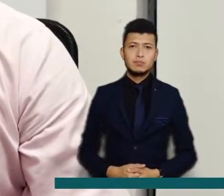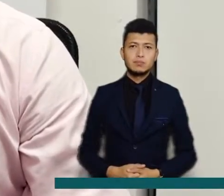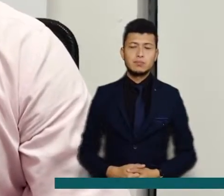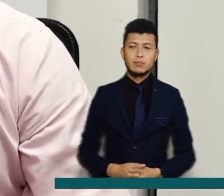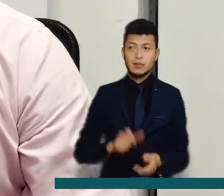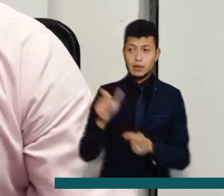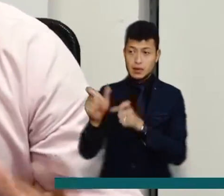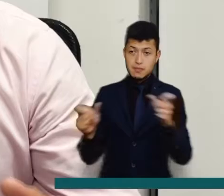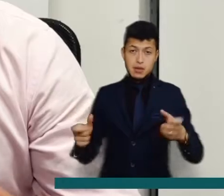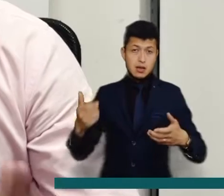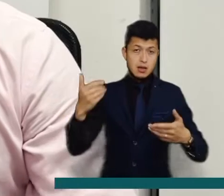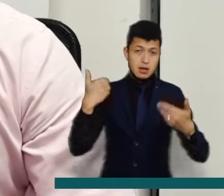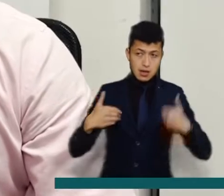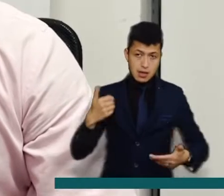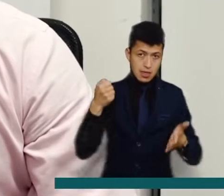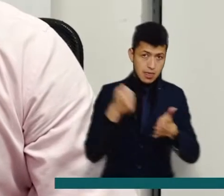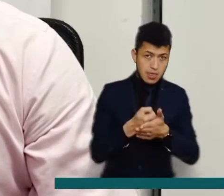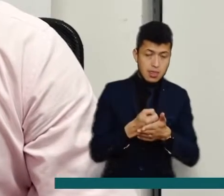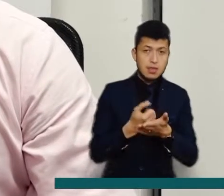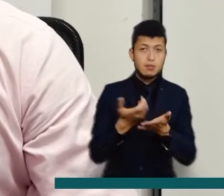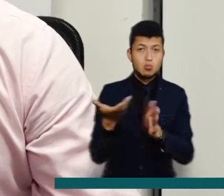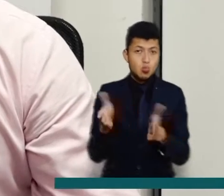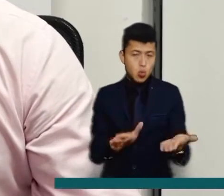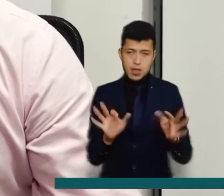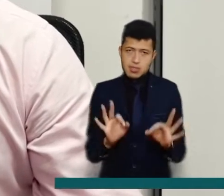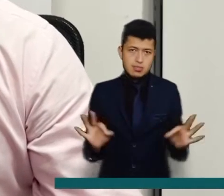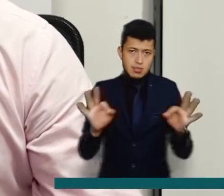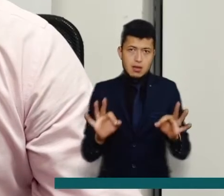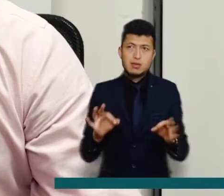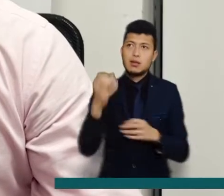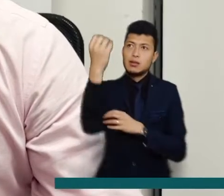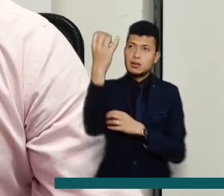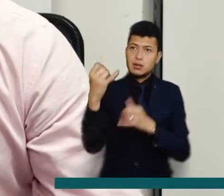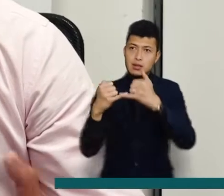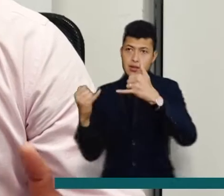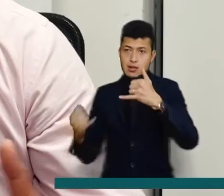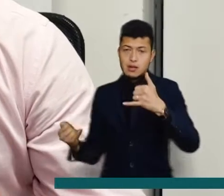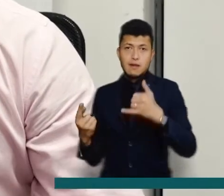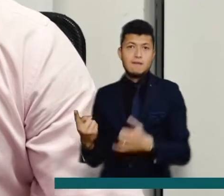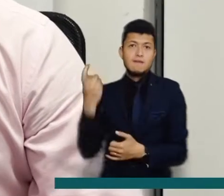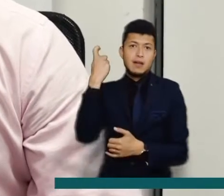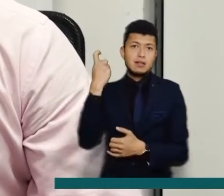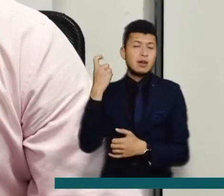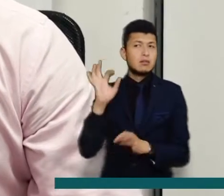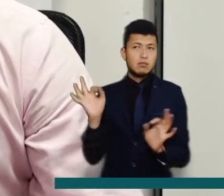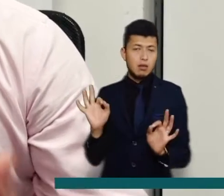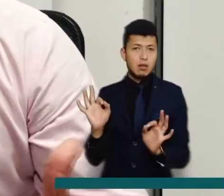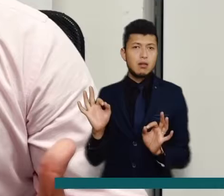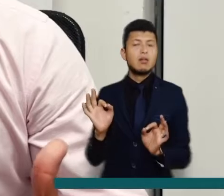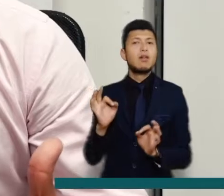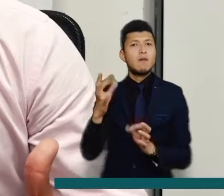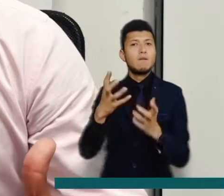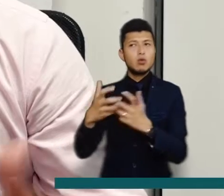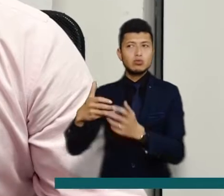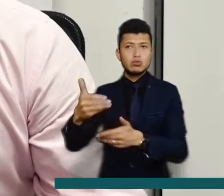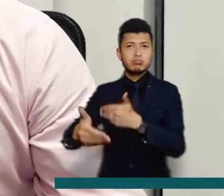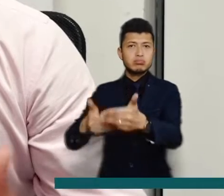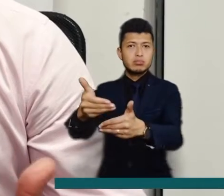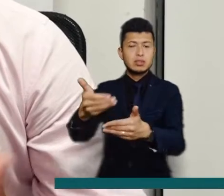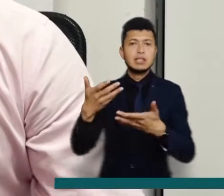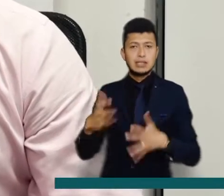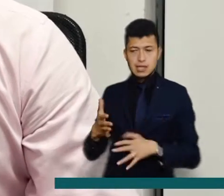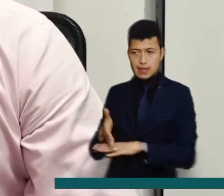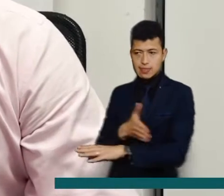presentado heridos ni muertos en las intersecciones donde hace falta el cableado semafórico, donde esté funcionando normalmente. Se ha hecho